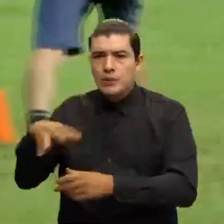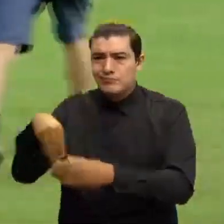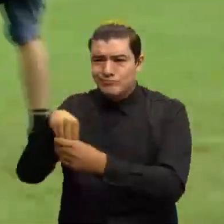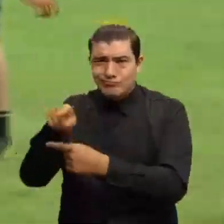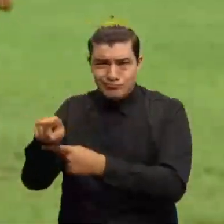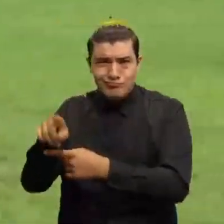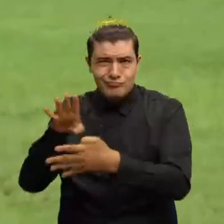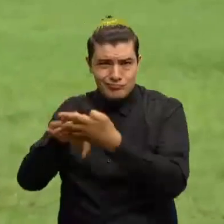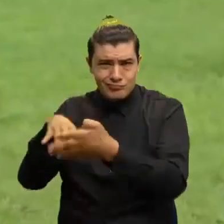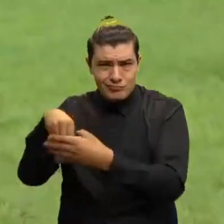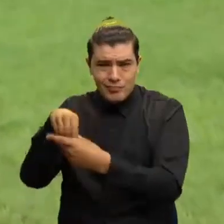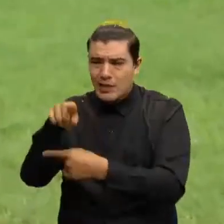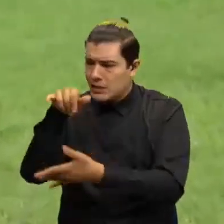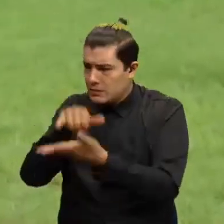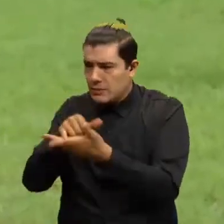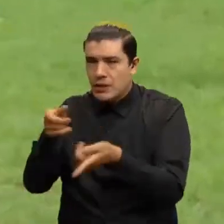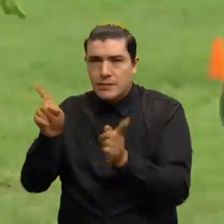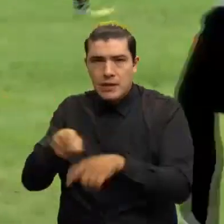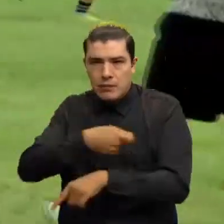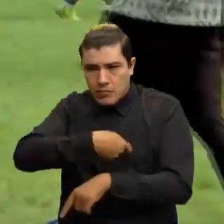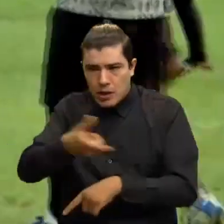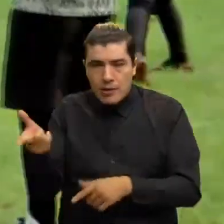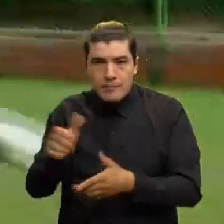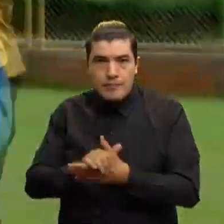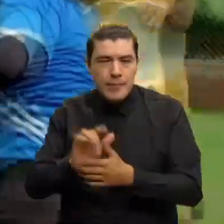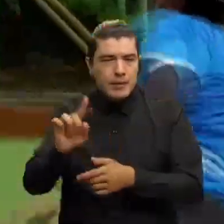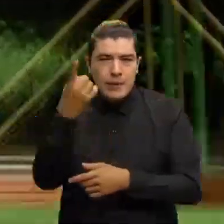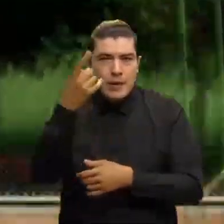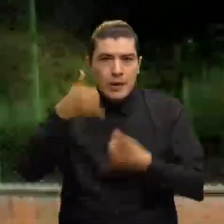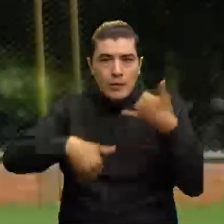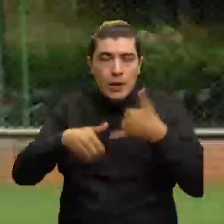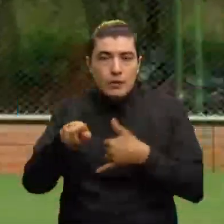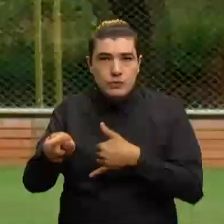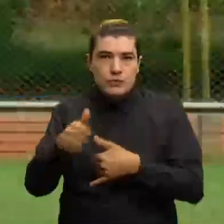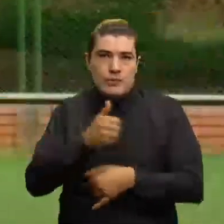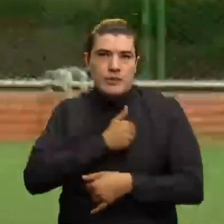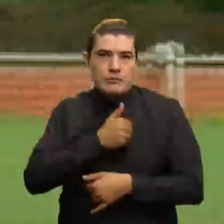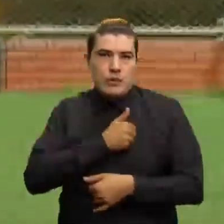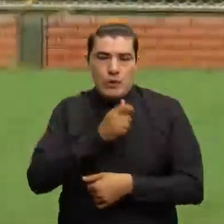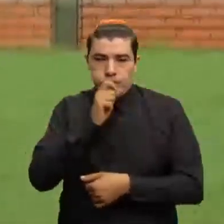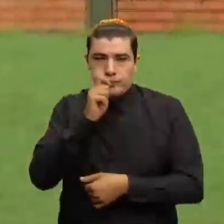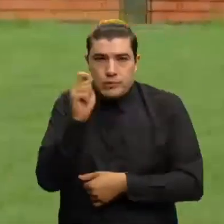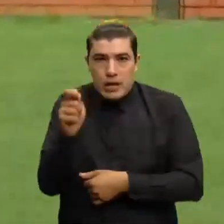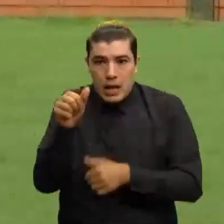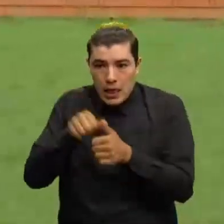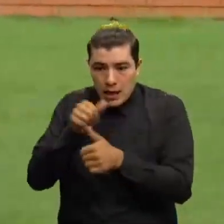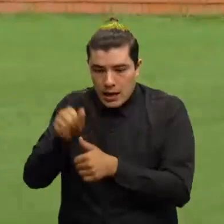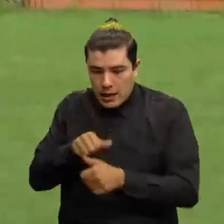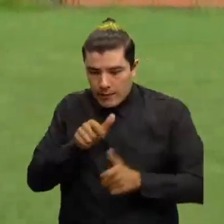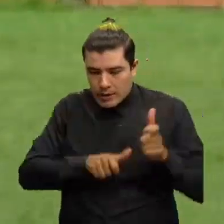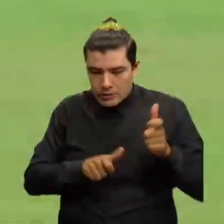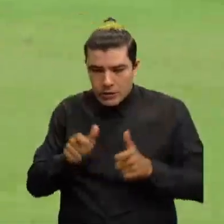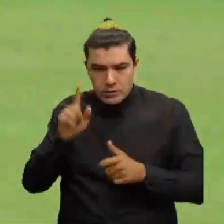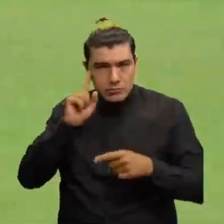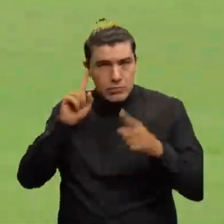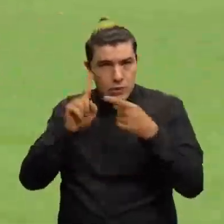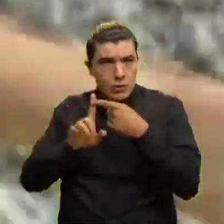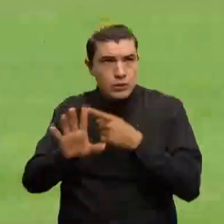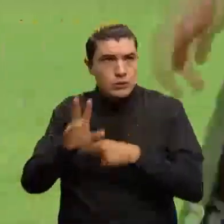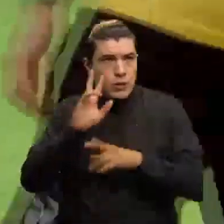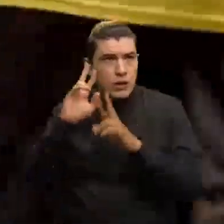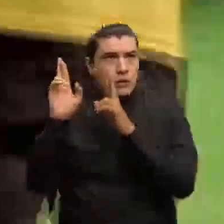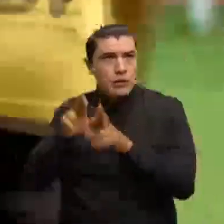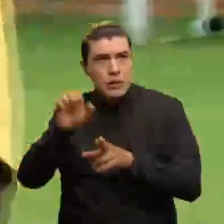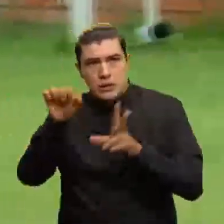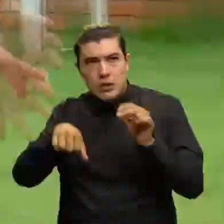menores. La principal característica del juego es que es autoarbitrado. Cada jugador, teniendo como base el espíritu deportivo, reconoce si